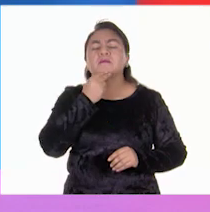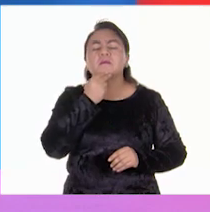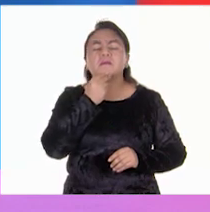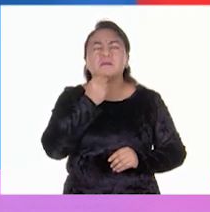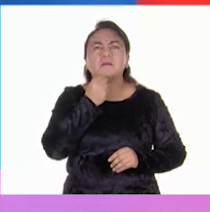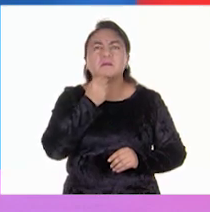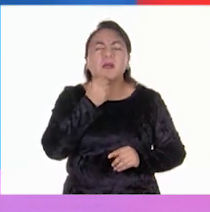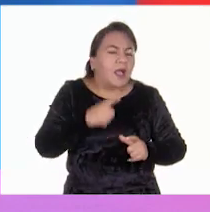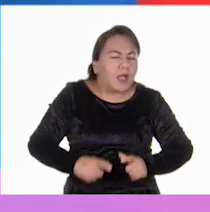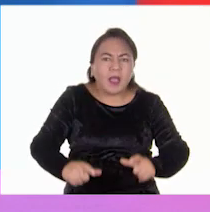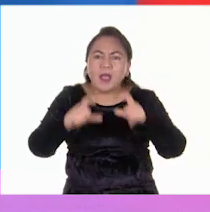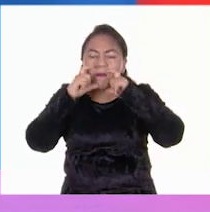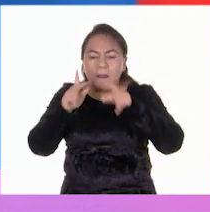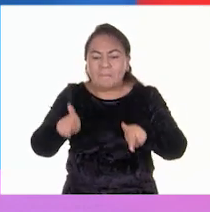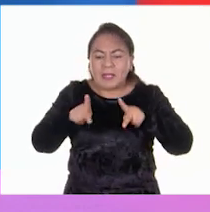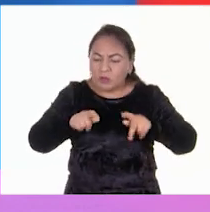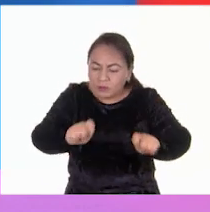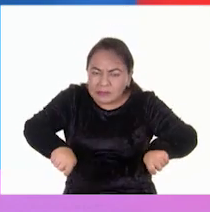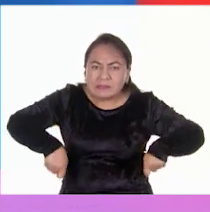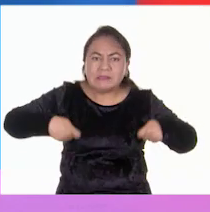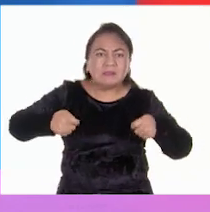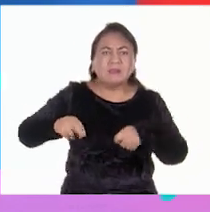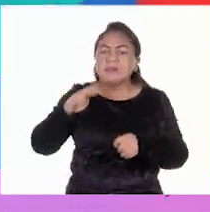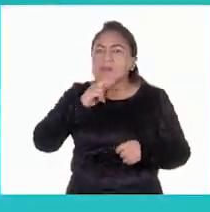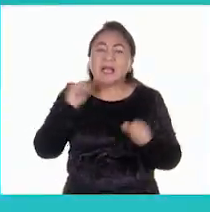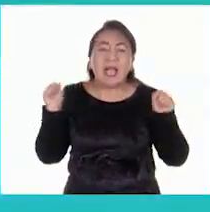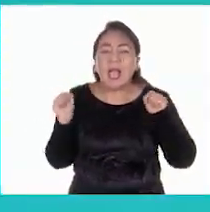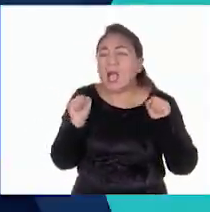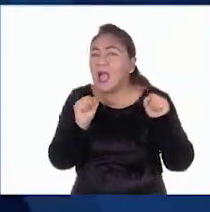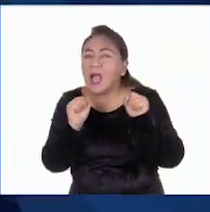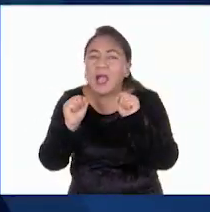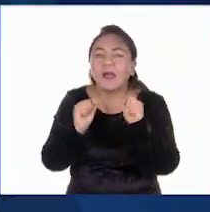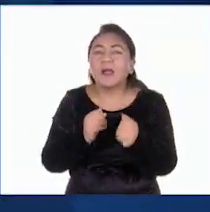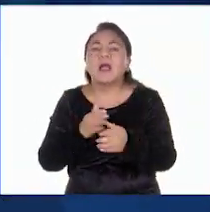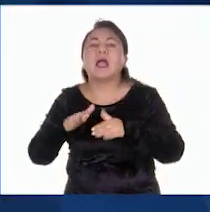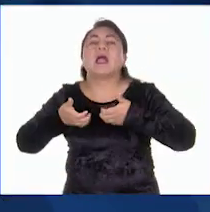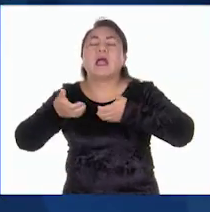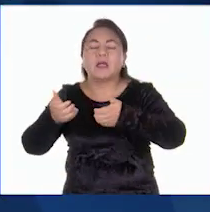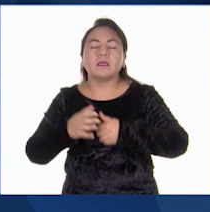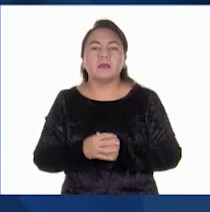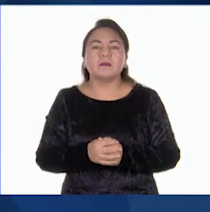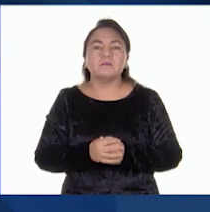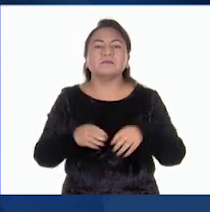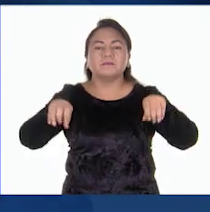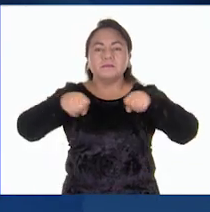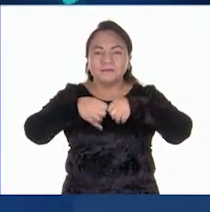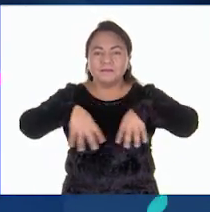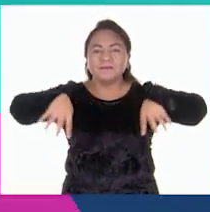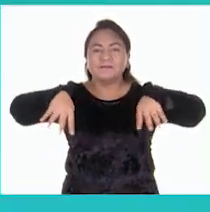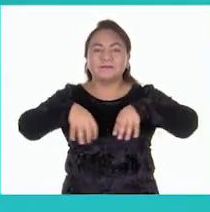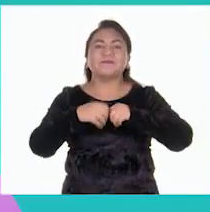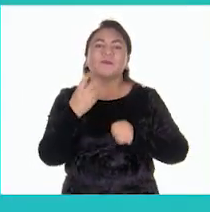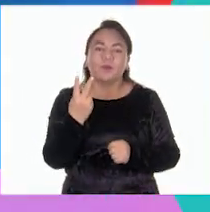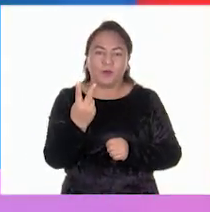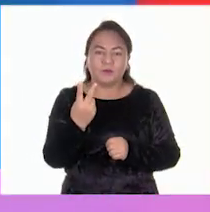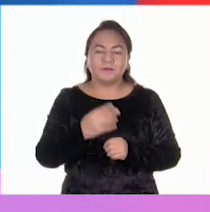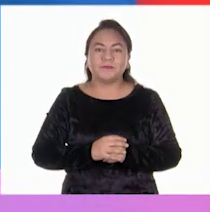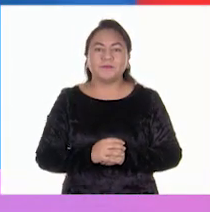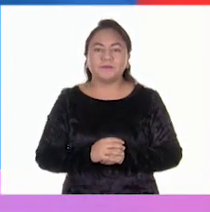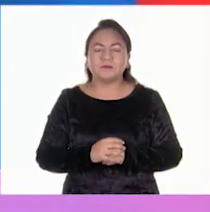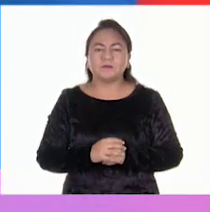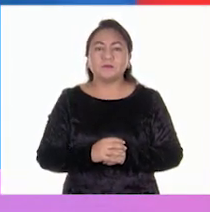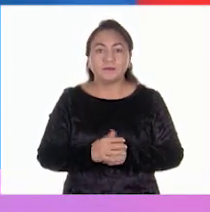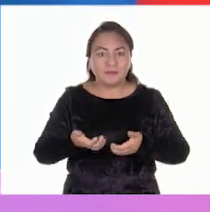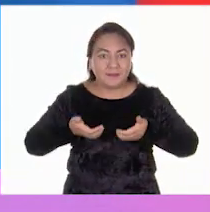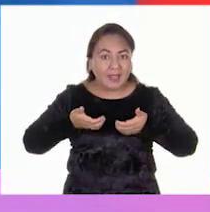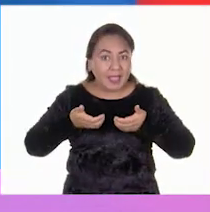pone cubrebocas y pantalón y sale a la calle. Escena 2. Ya en la